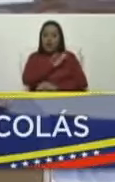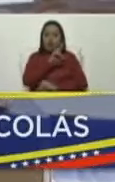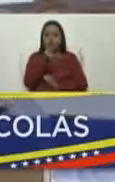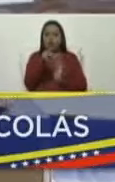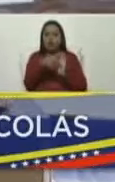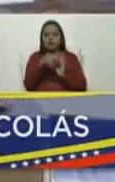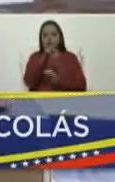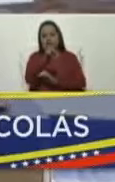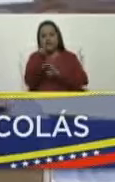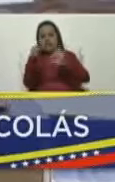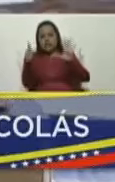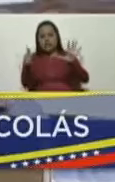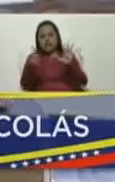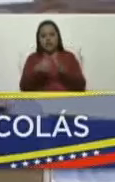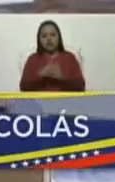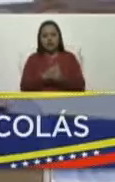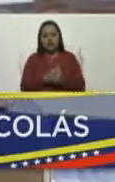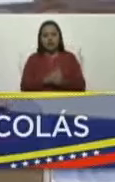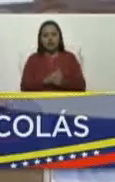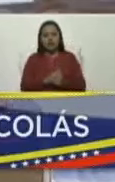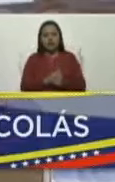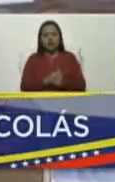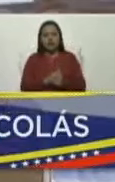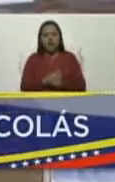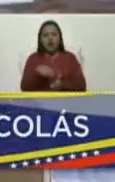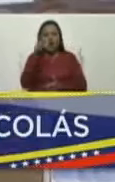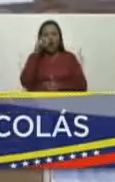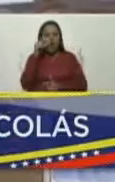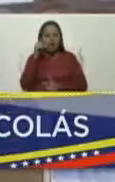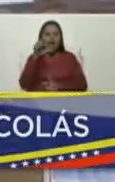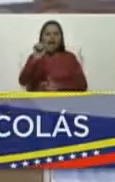2016. Y salió ese señor